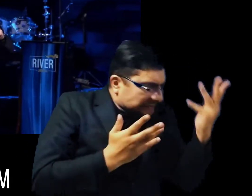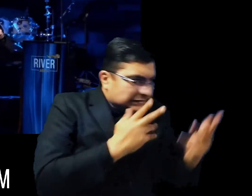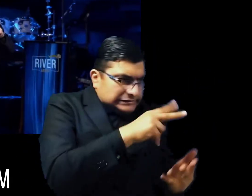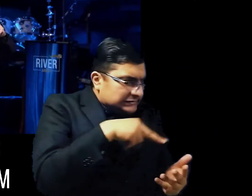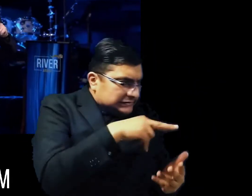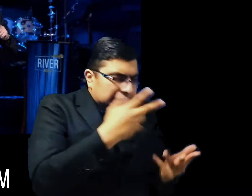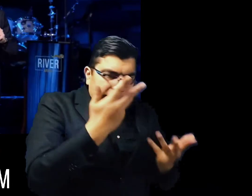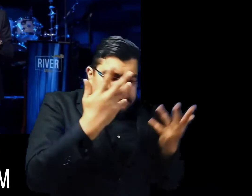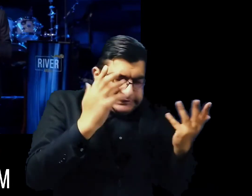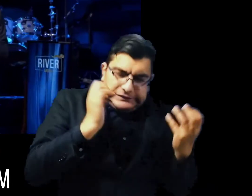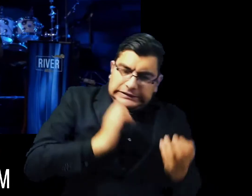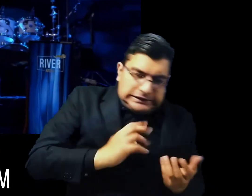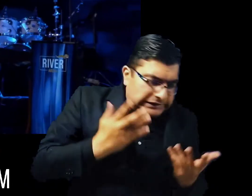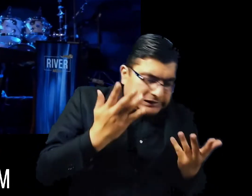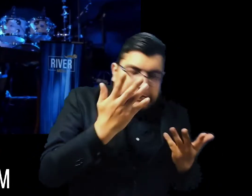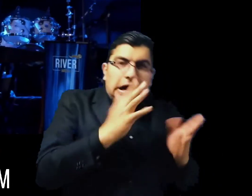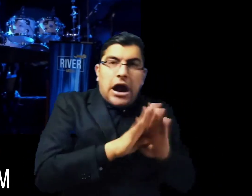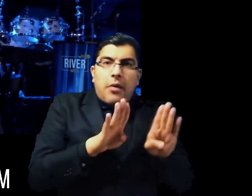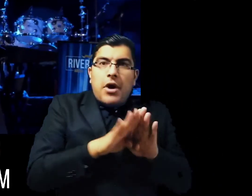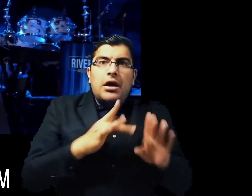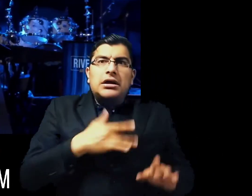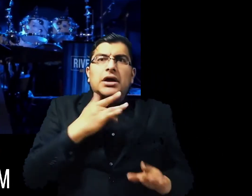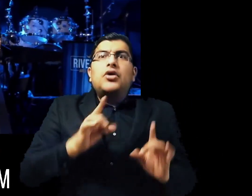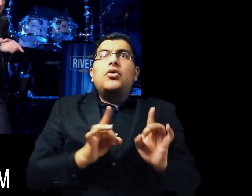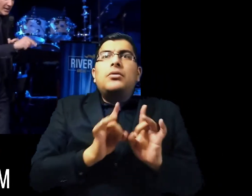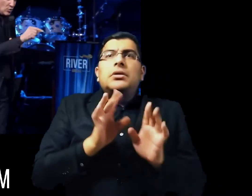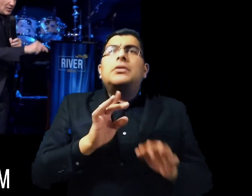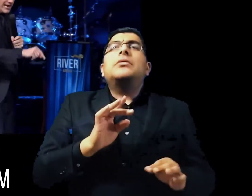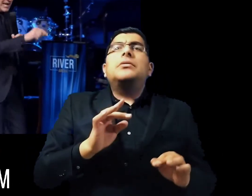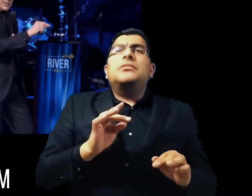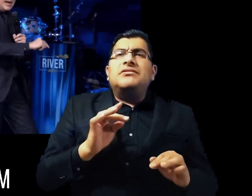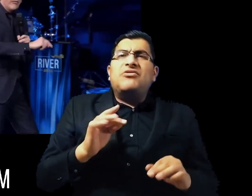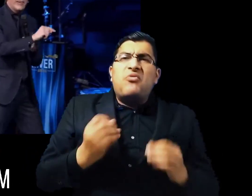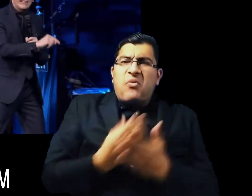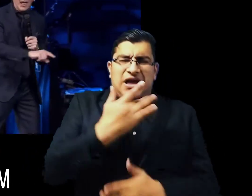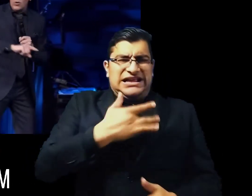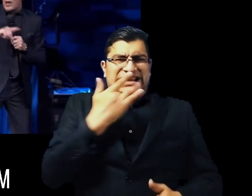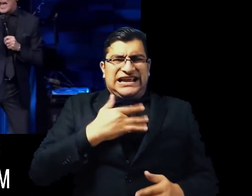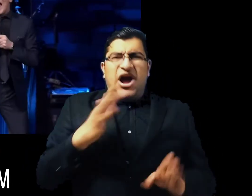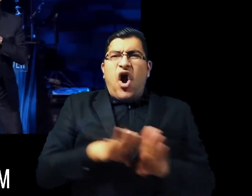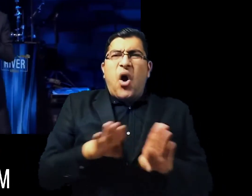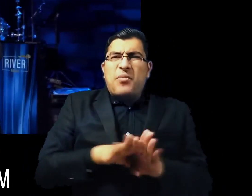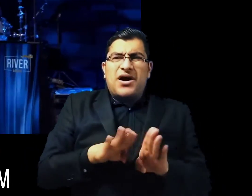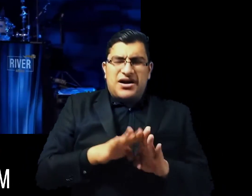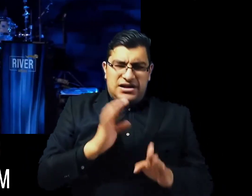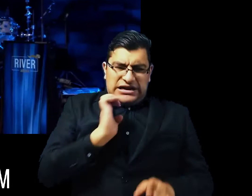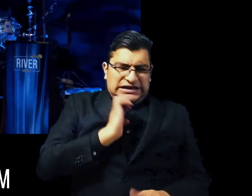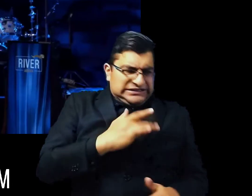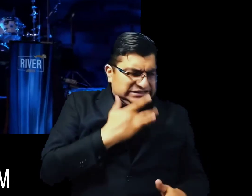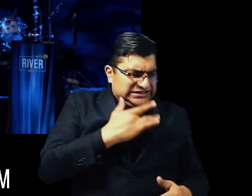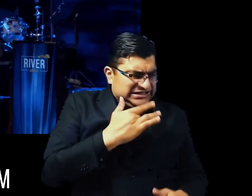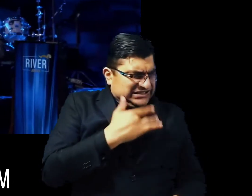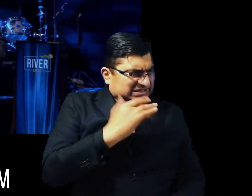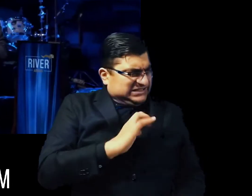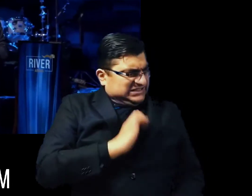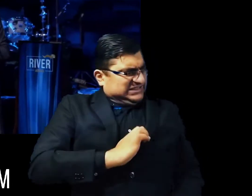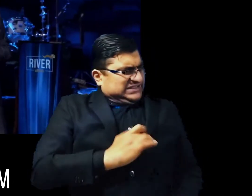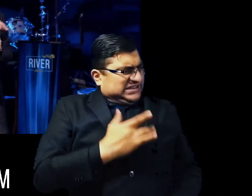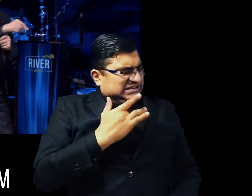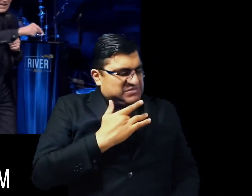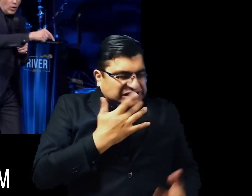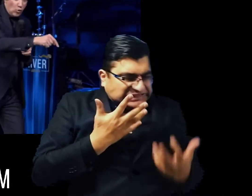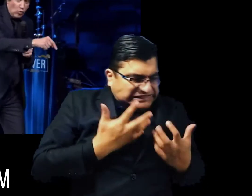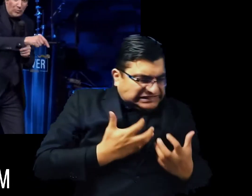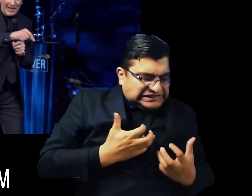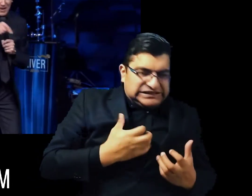Y ahí descubrieron una nueva emoción. La vergüenza nunca le había afectado hasta ahora. La